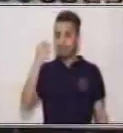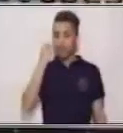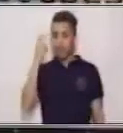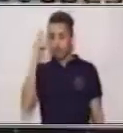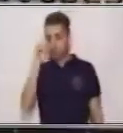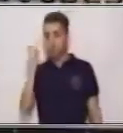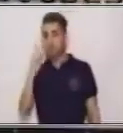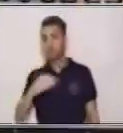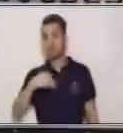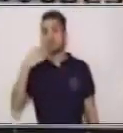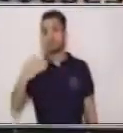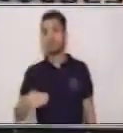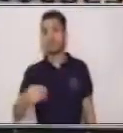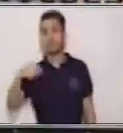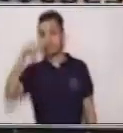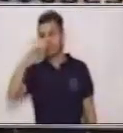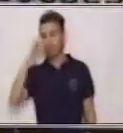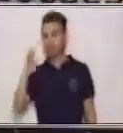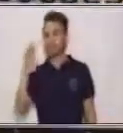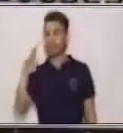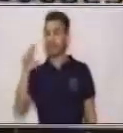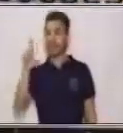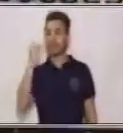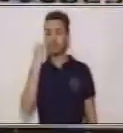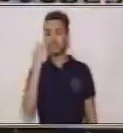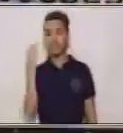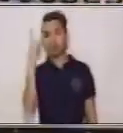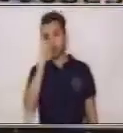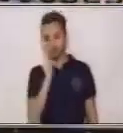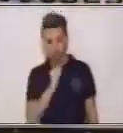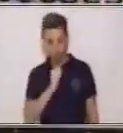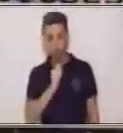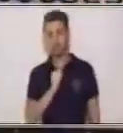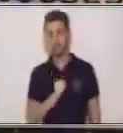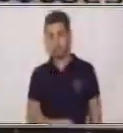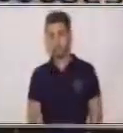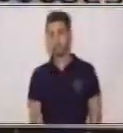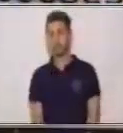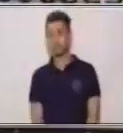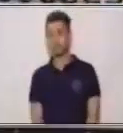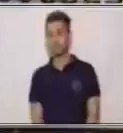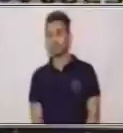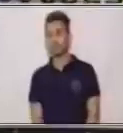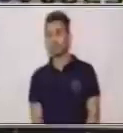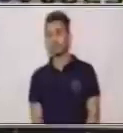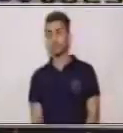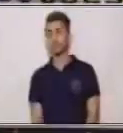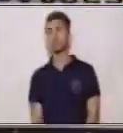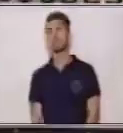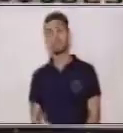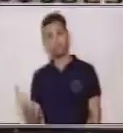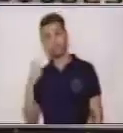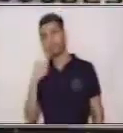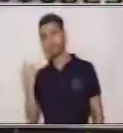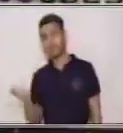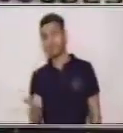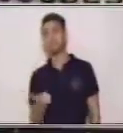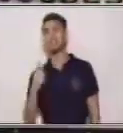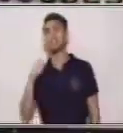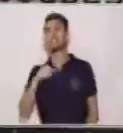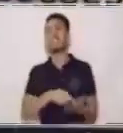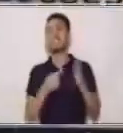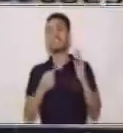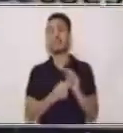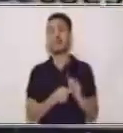Excelente. Siguen los tercios. Los tercios me indica la misma palabra que se divide en